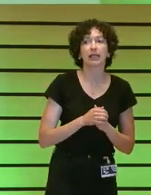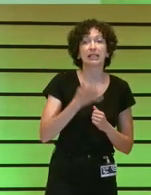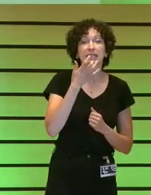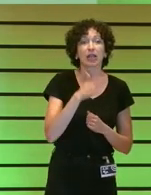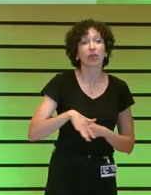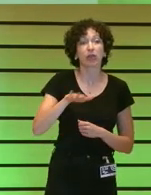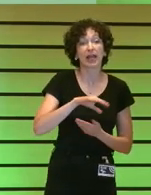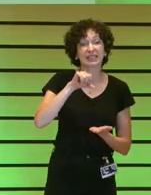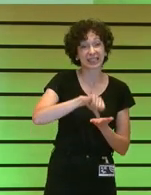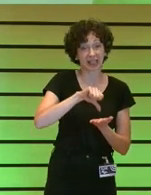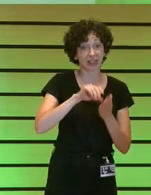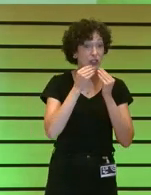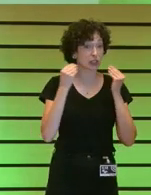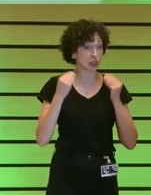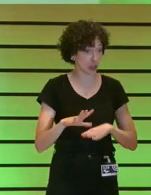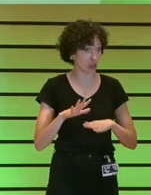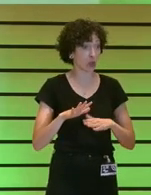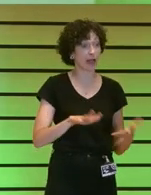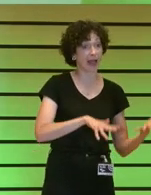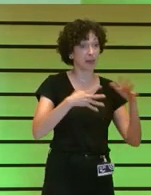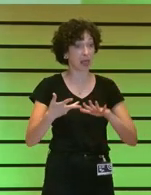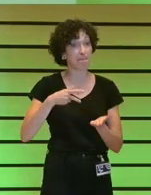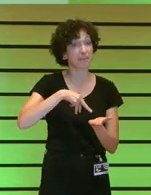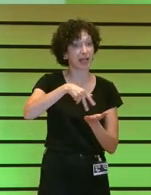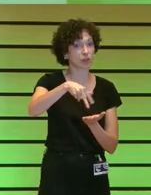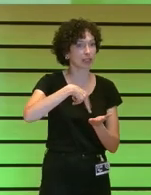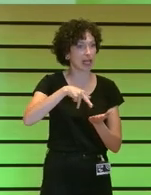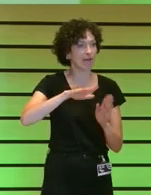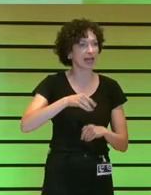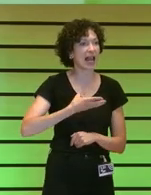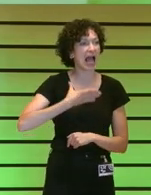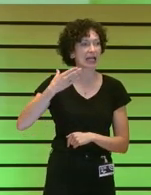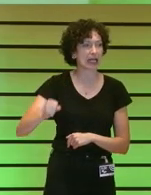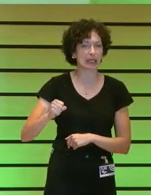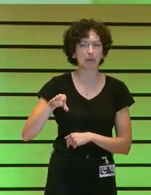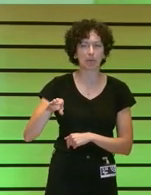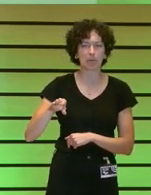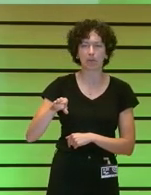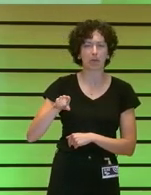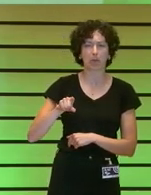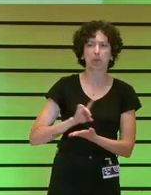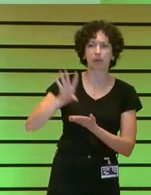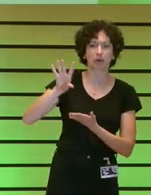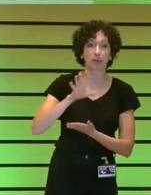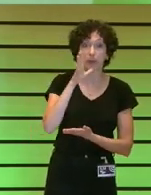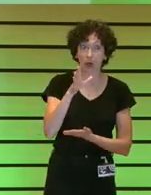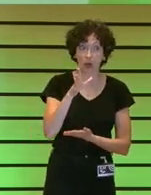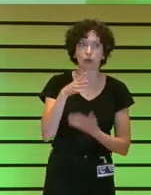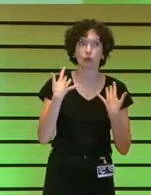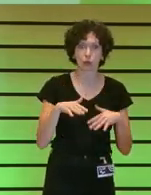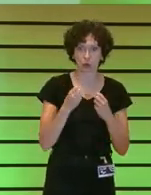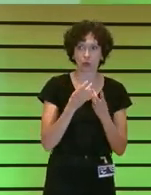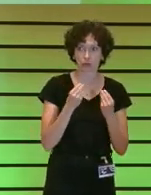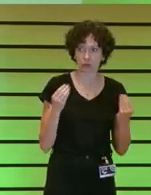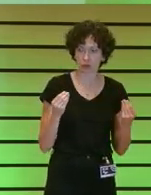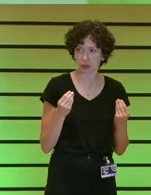el centro histórico de las ciudades a unas cuantas y unos cuantos vale por aquí miran para atrás